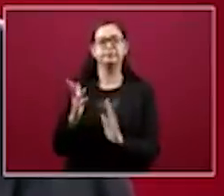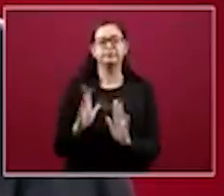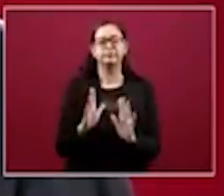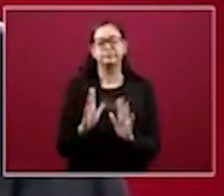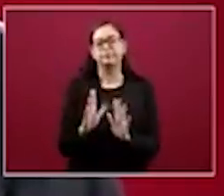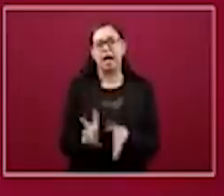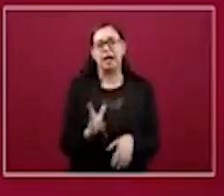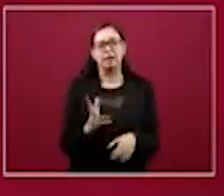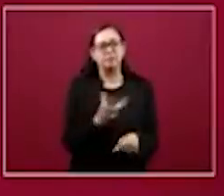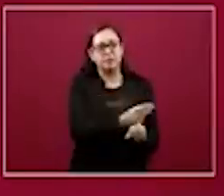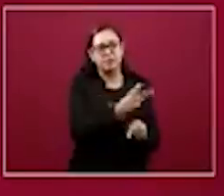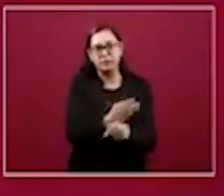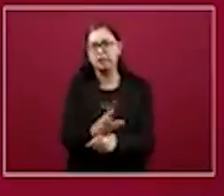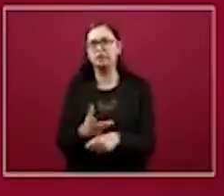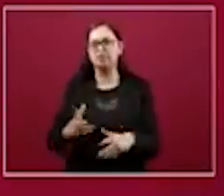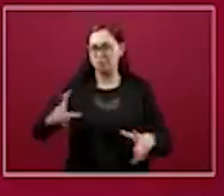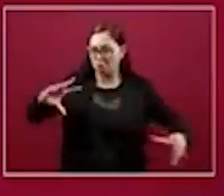año,